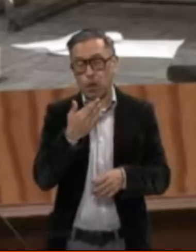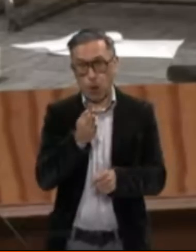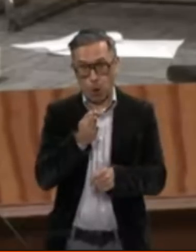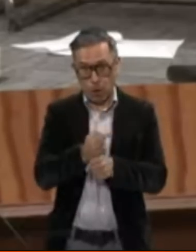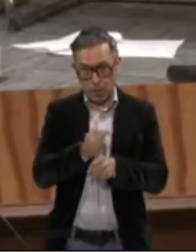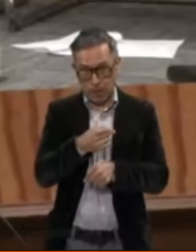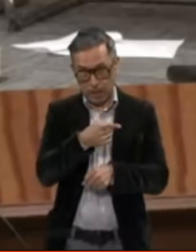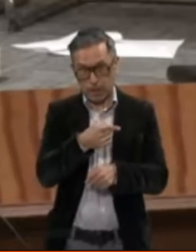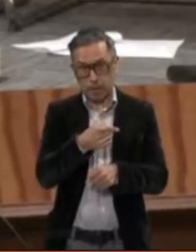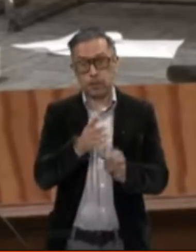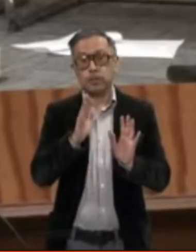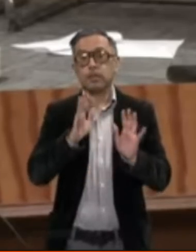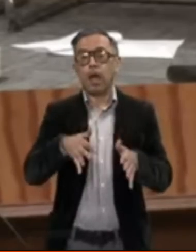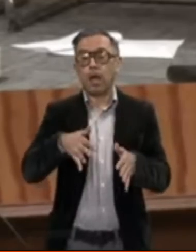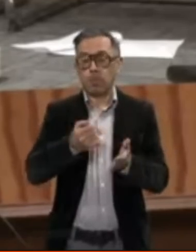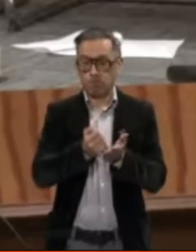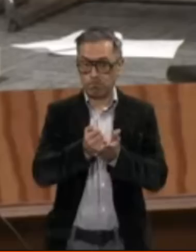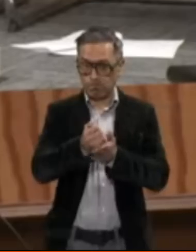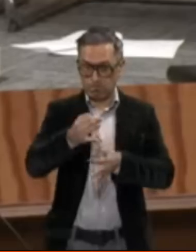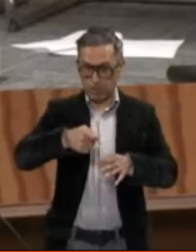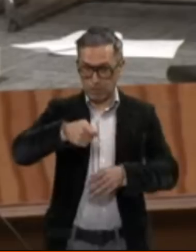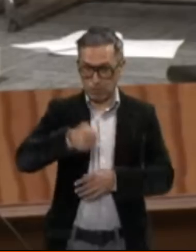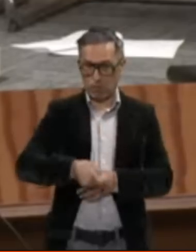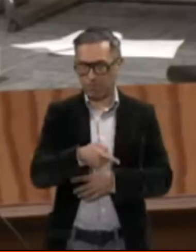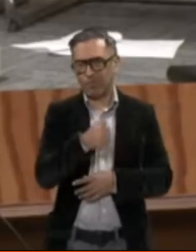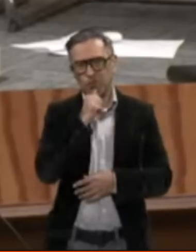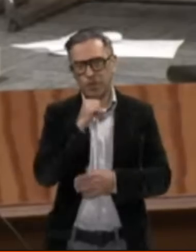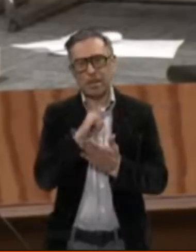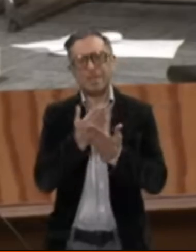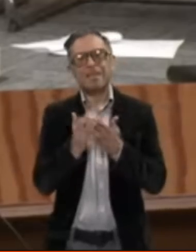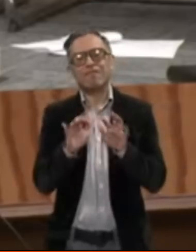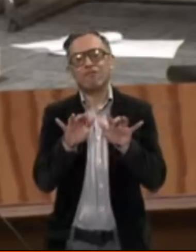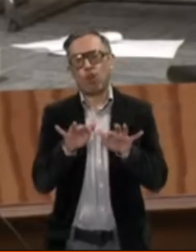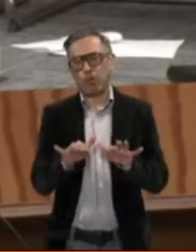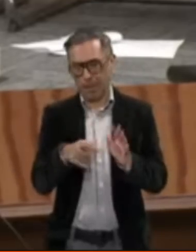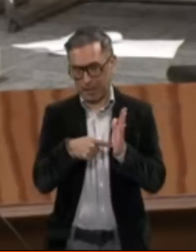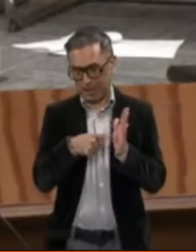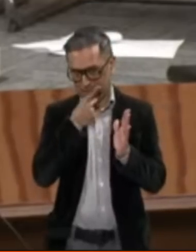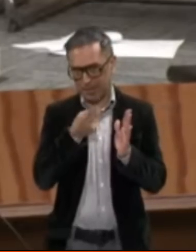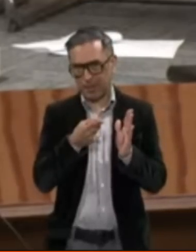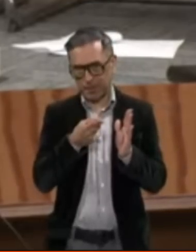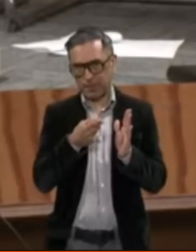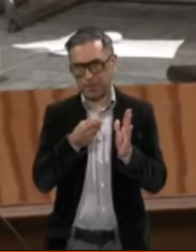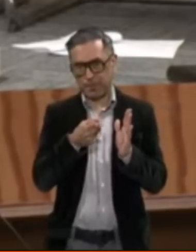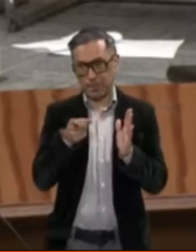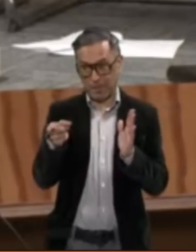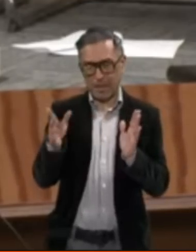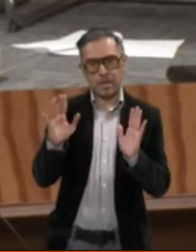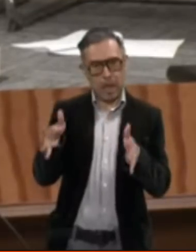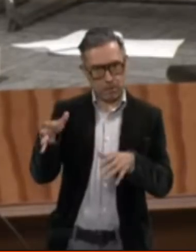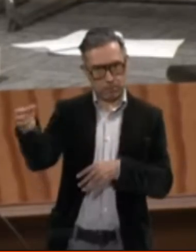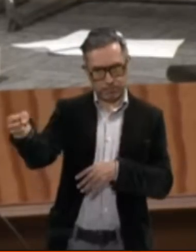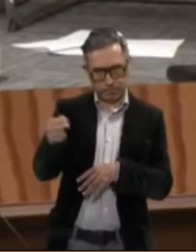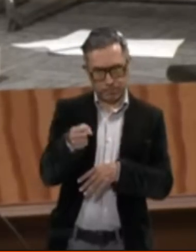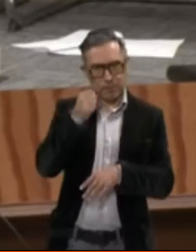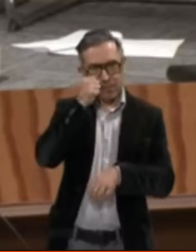la resolución que supuestamente se está rindiendo el informe de la restitución de Edmundo Jacobo a